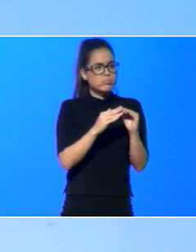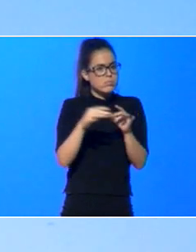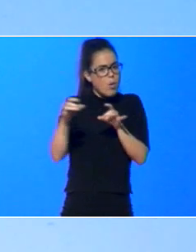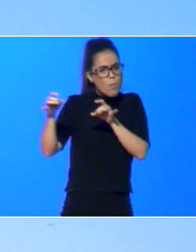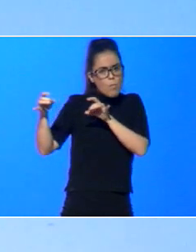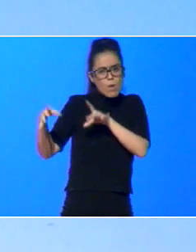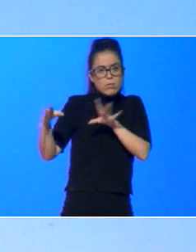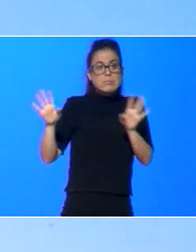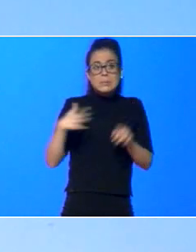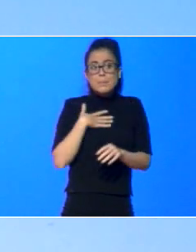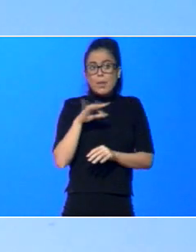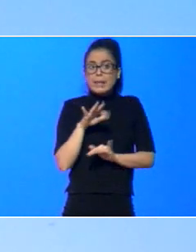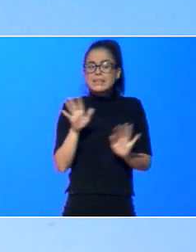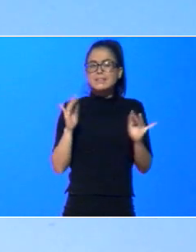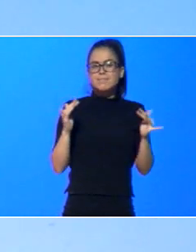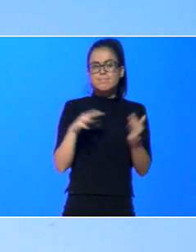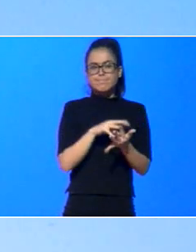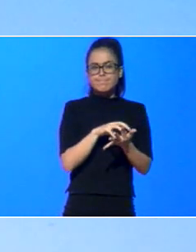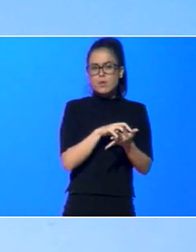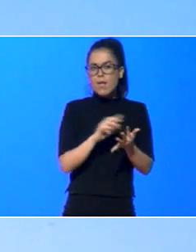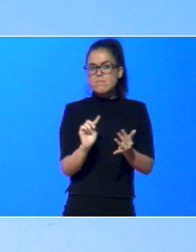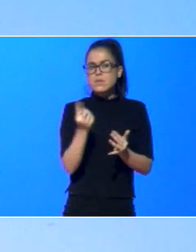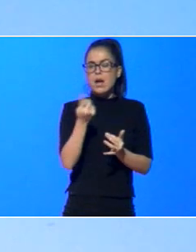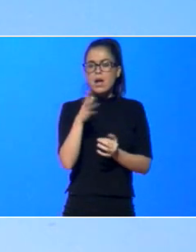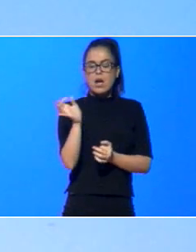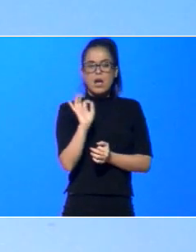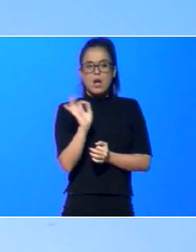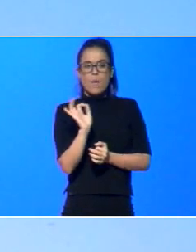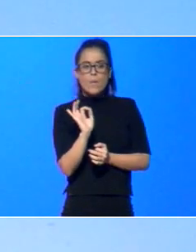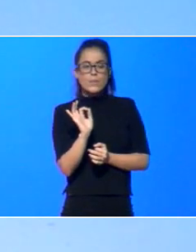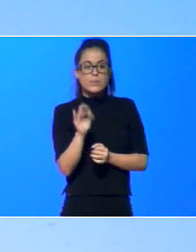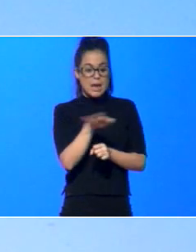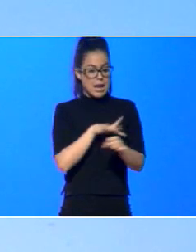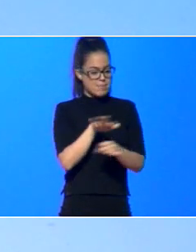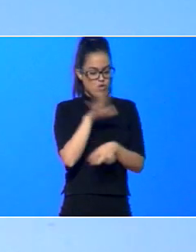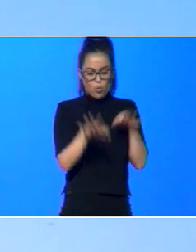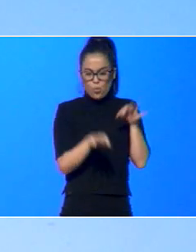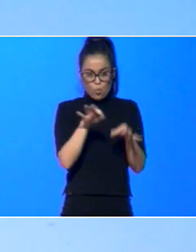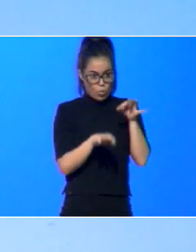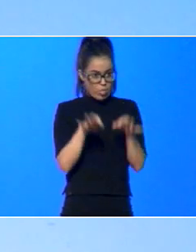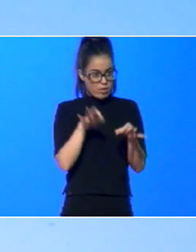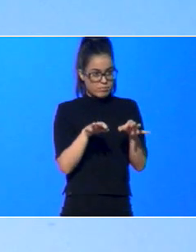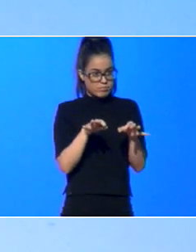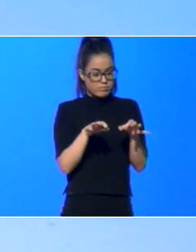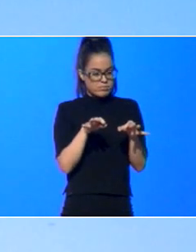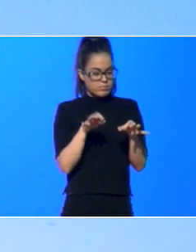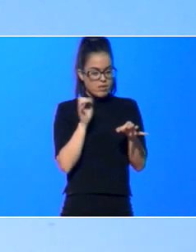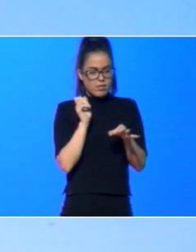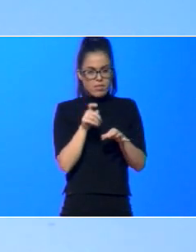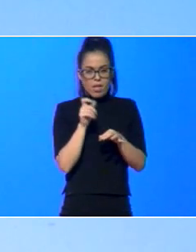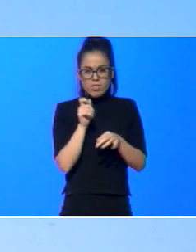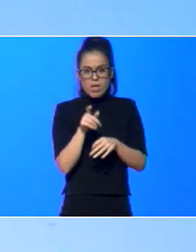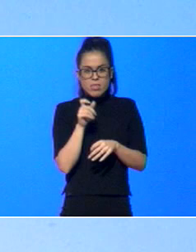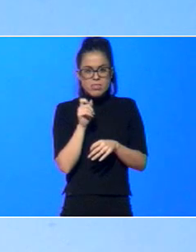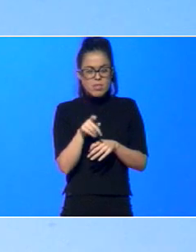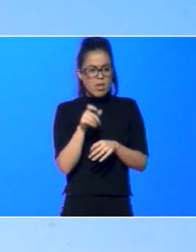controvertido de todos o el que más sea el que más en el ámbito jurídico es el que tumba los